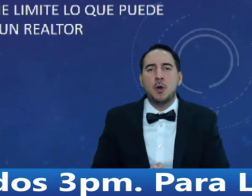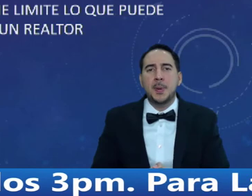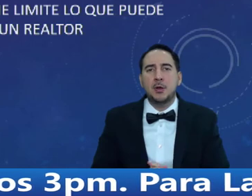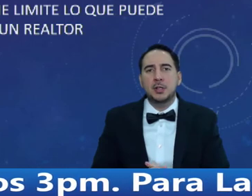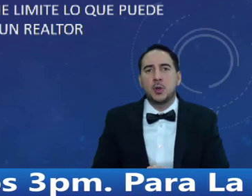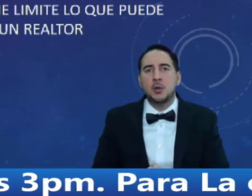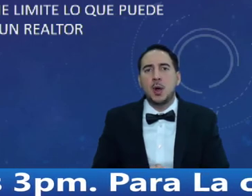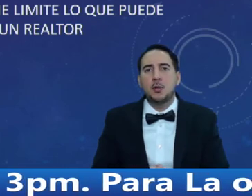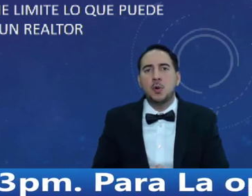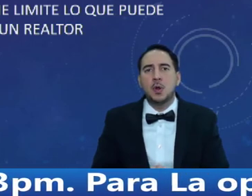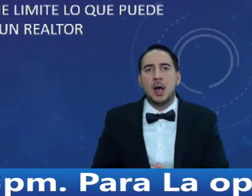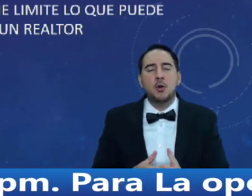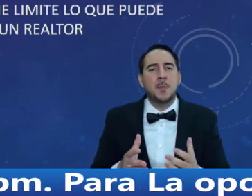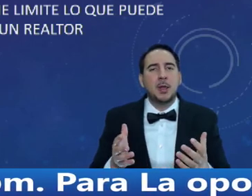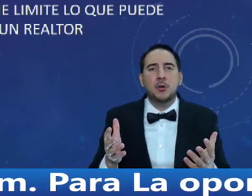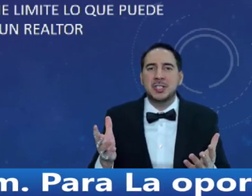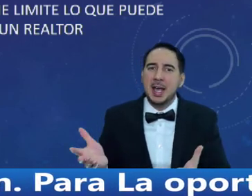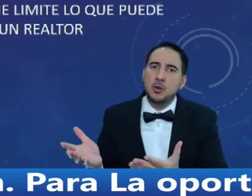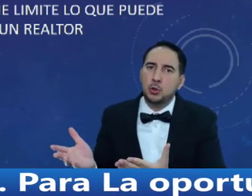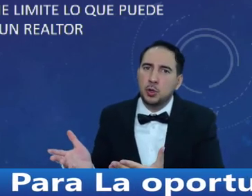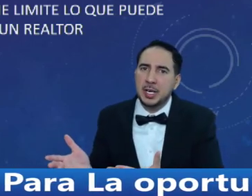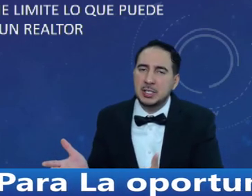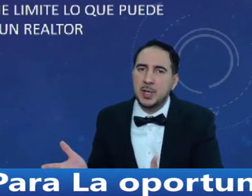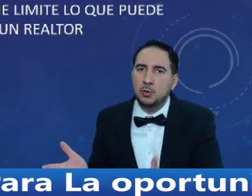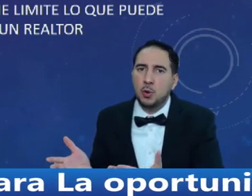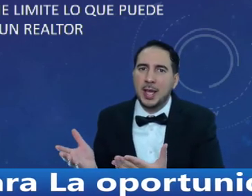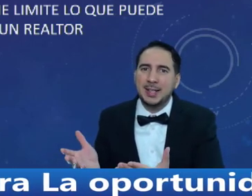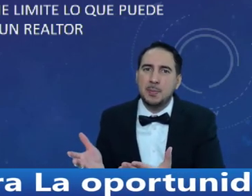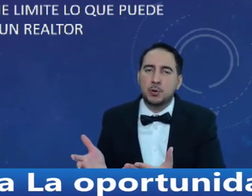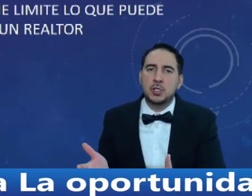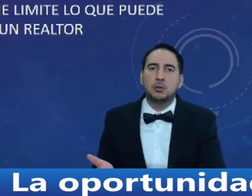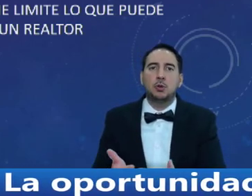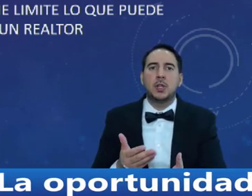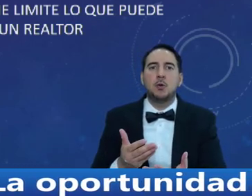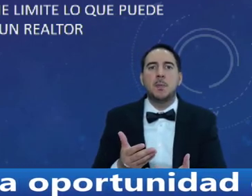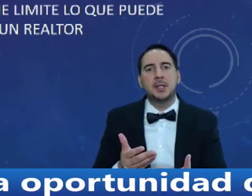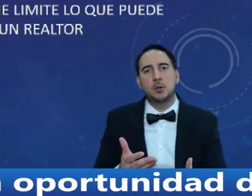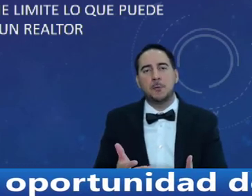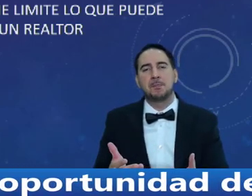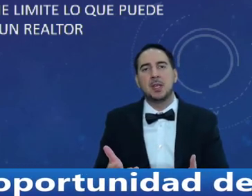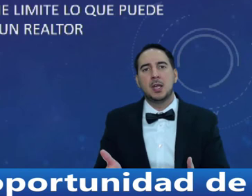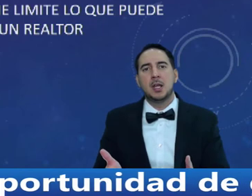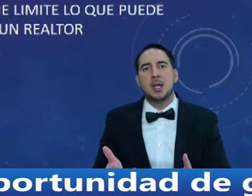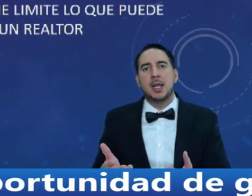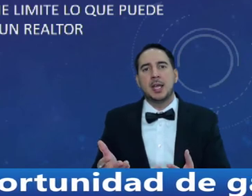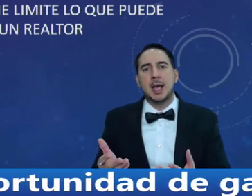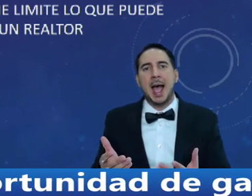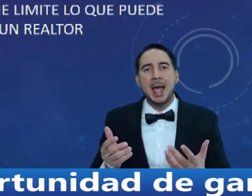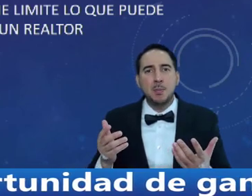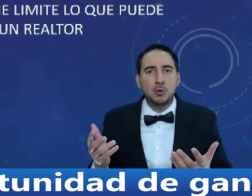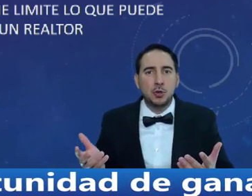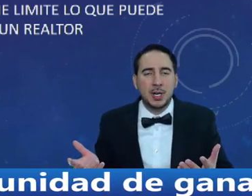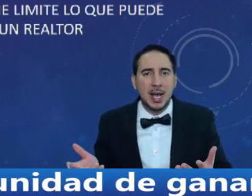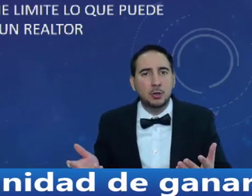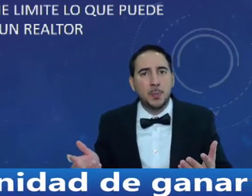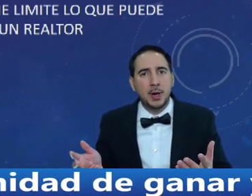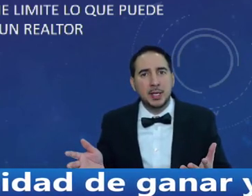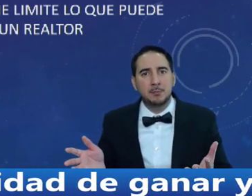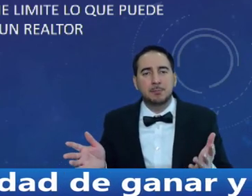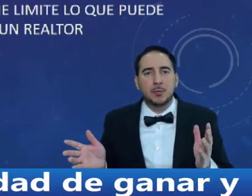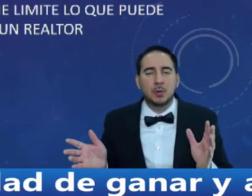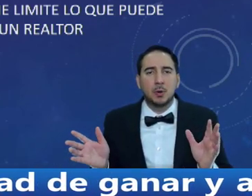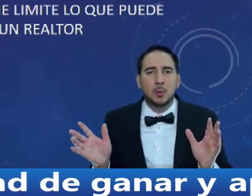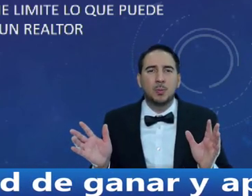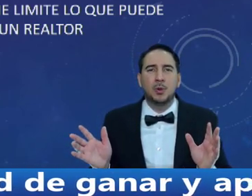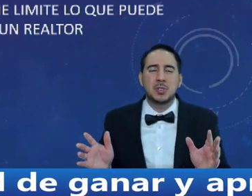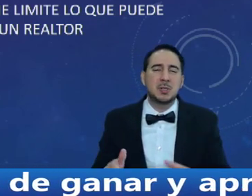un comprador y estoy ayudando a un comprador, ya yo estoy recibiendo este por ciento de un vendedor. Hay muchos realtos por